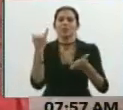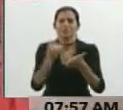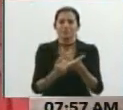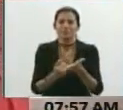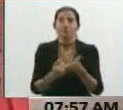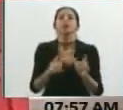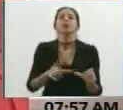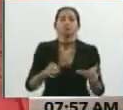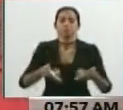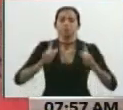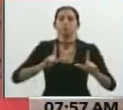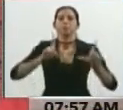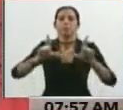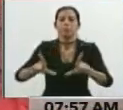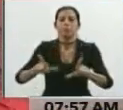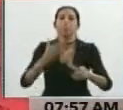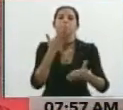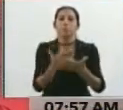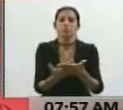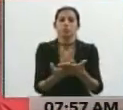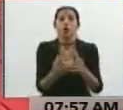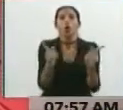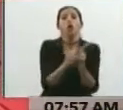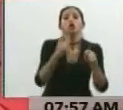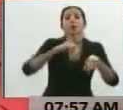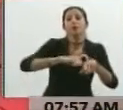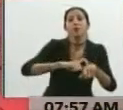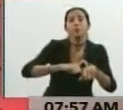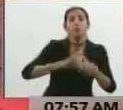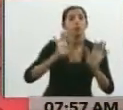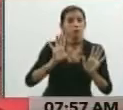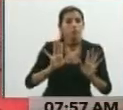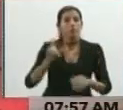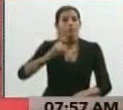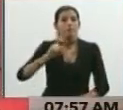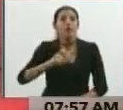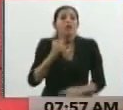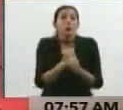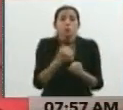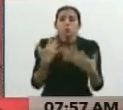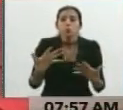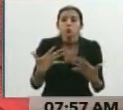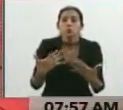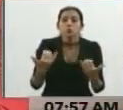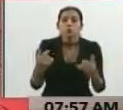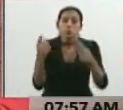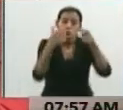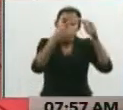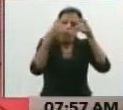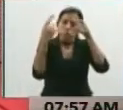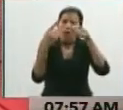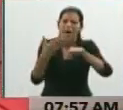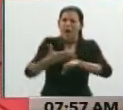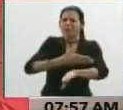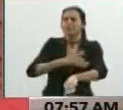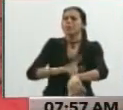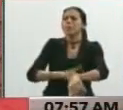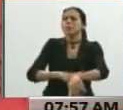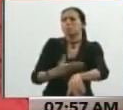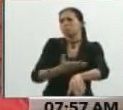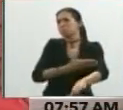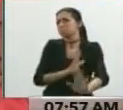otorgamiento del permiso provisional para las personas jurídicas en el caso de que requieren hacer un trabajo a ellos con cuánto tiempo de antelación